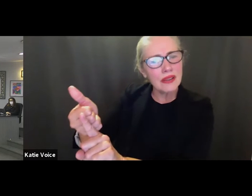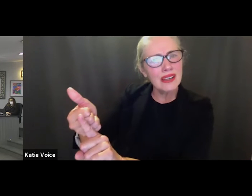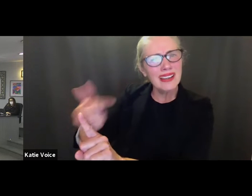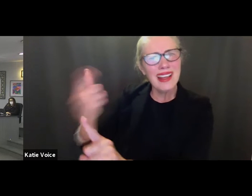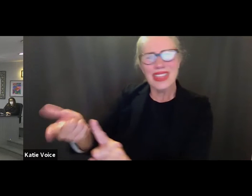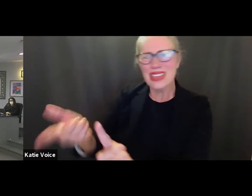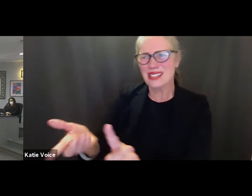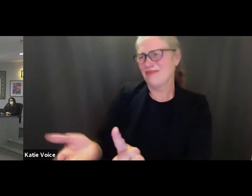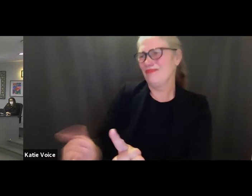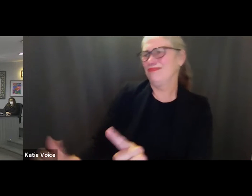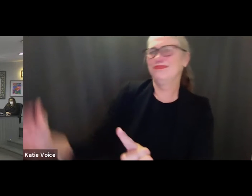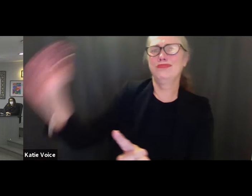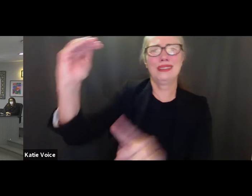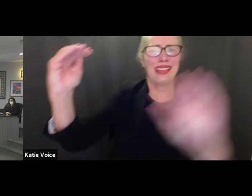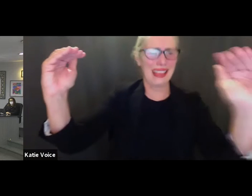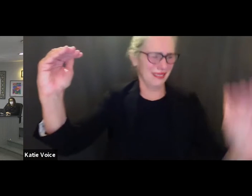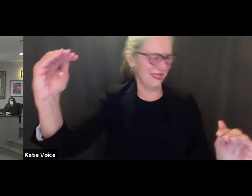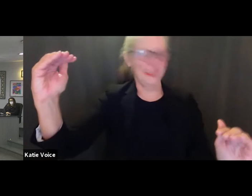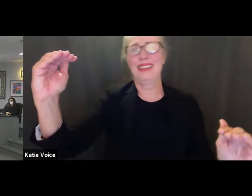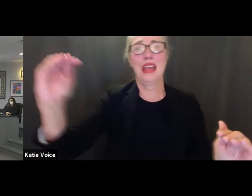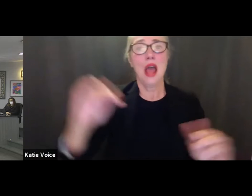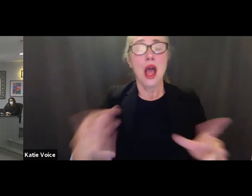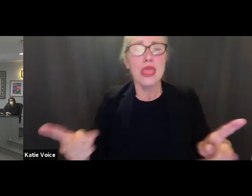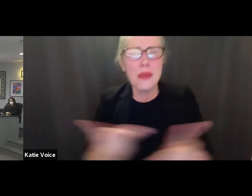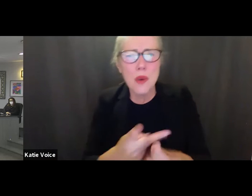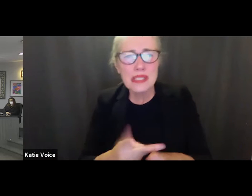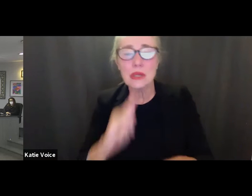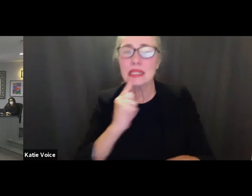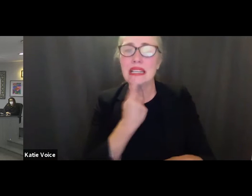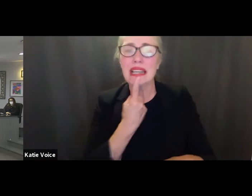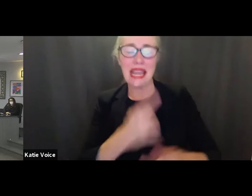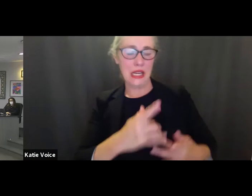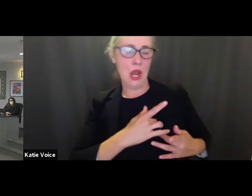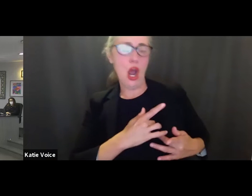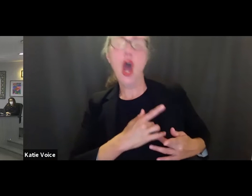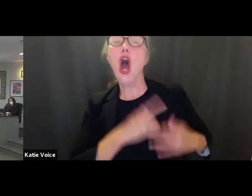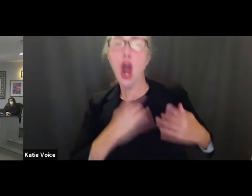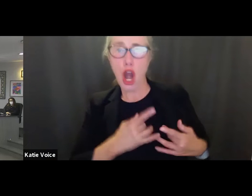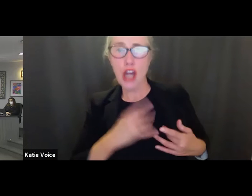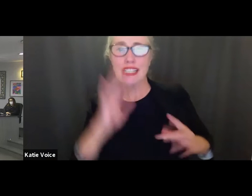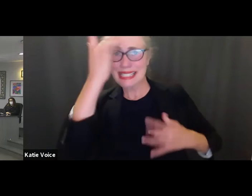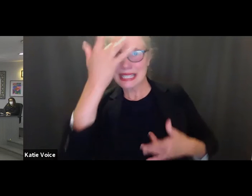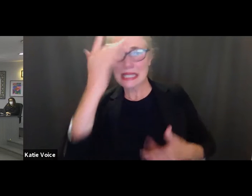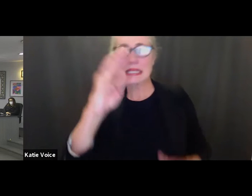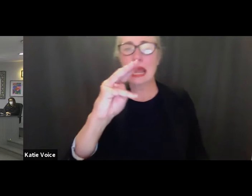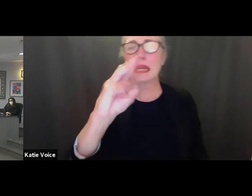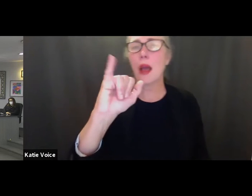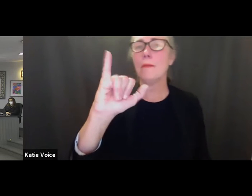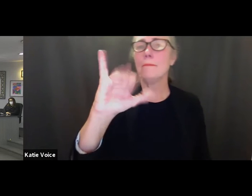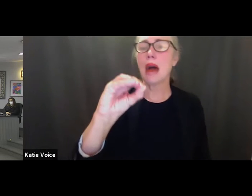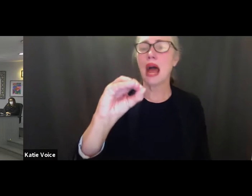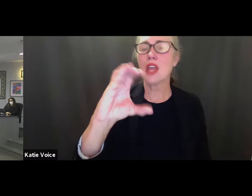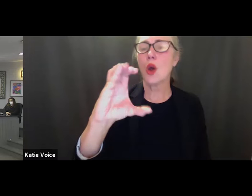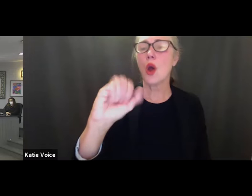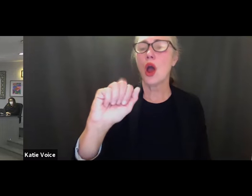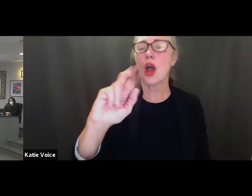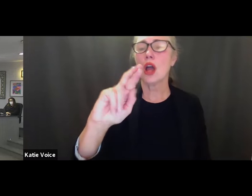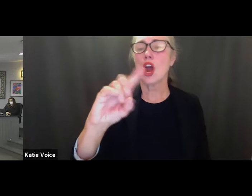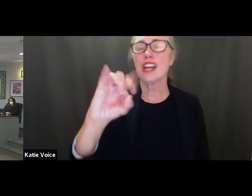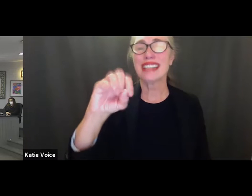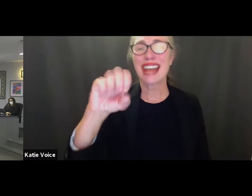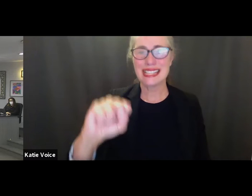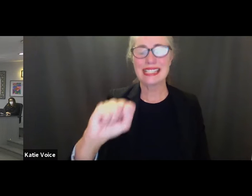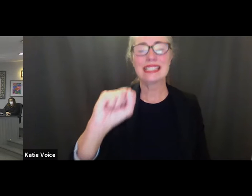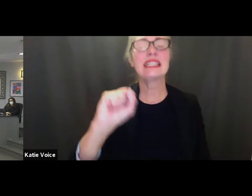fueron afectados por efectos adversos de la vacuna fueron más comparado a los estudiantes o alumnos de esa edad que